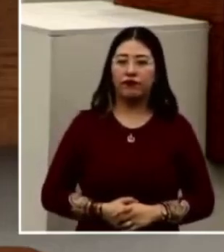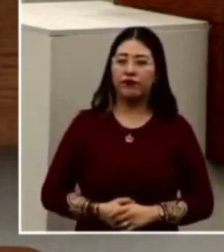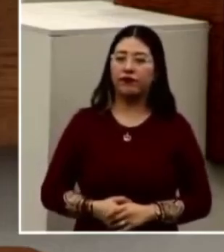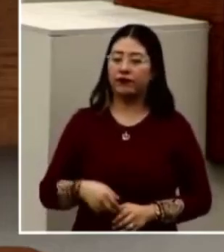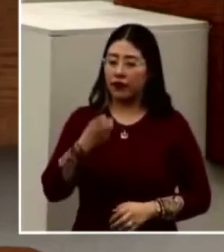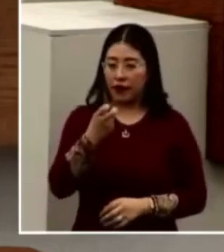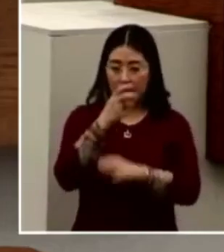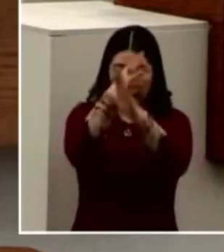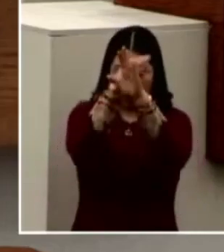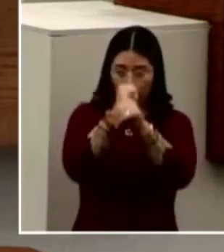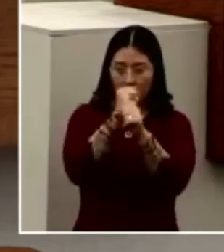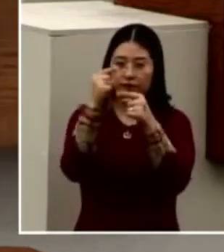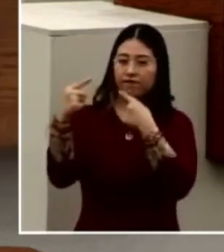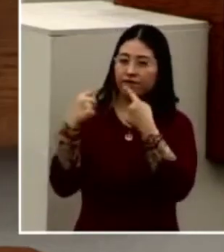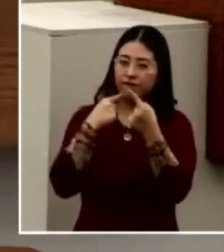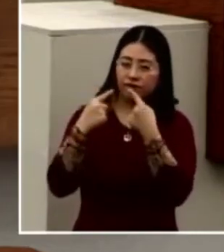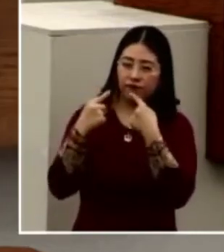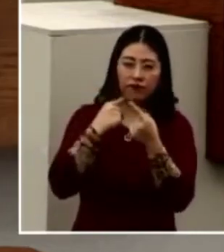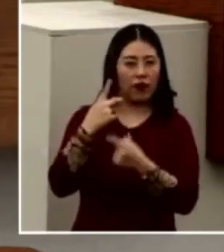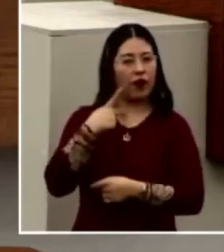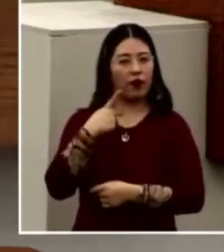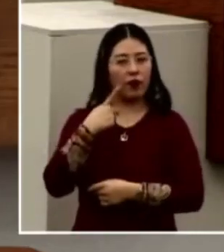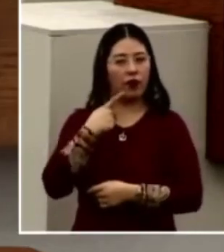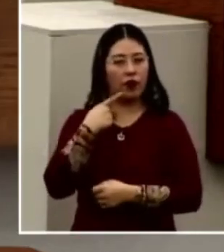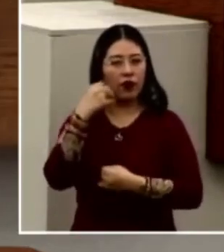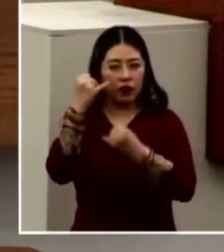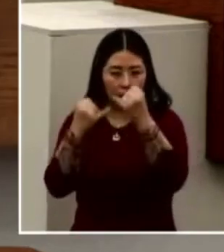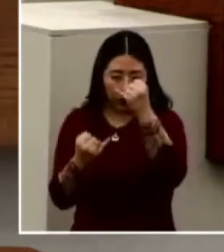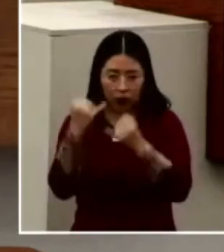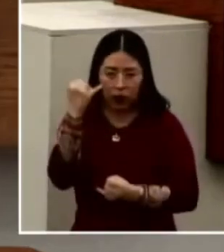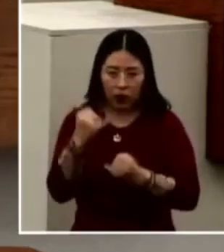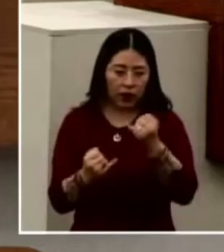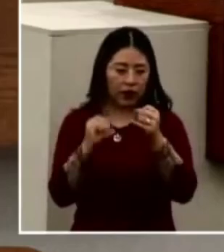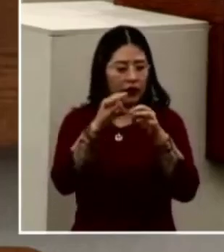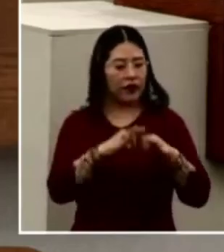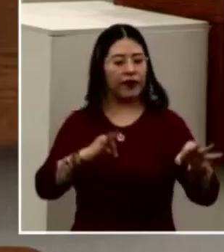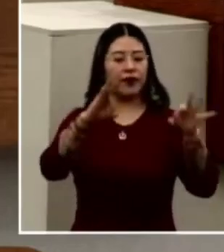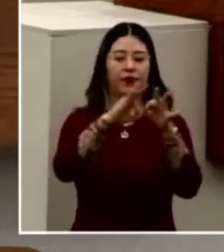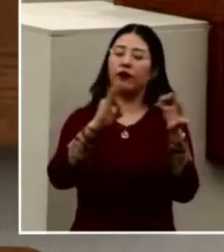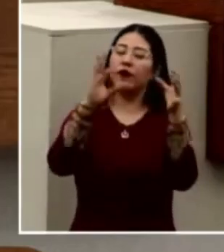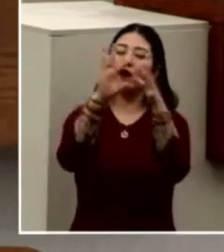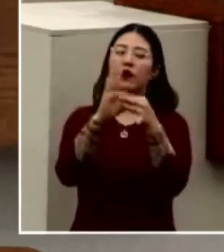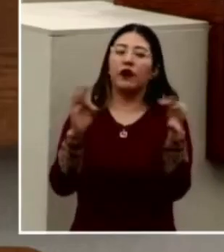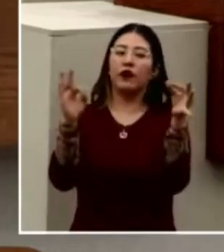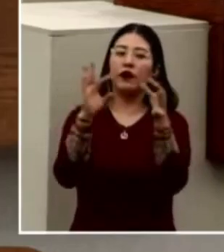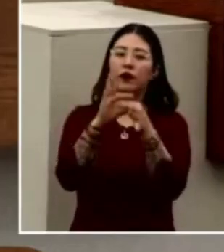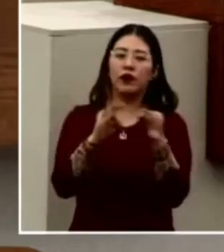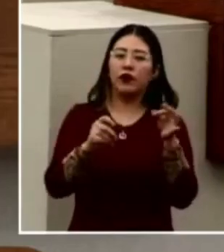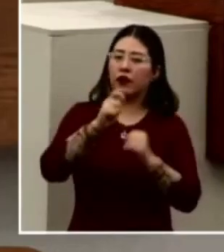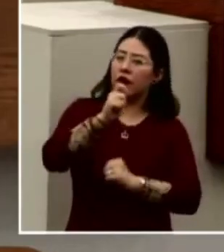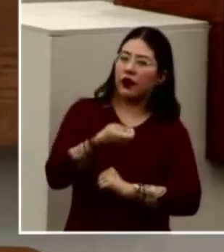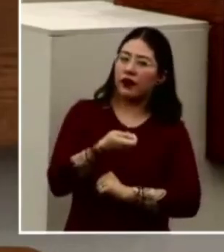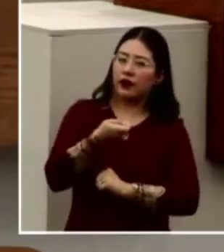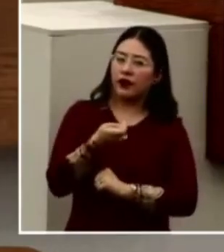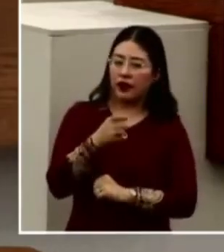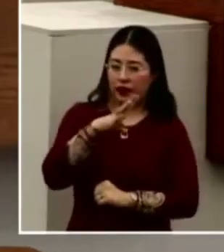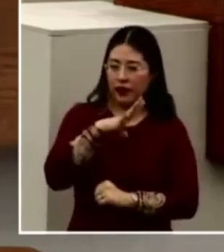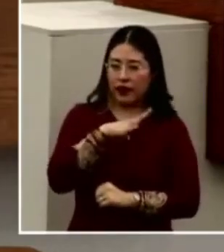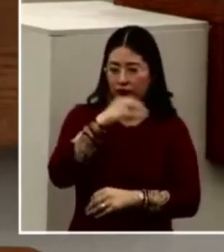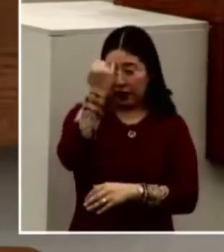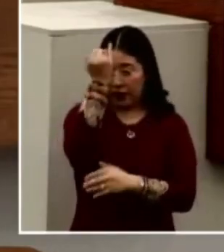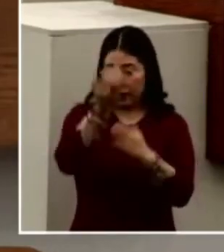consenso político y jurídico, nos comentó que había una